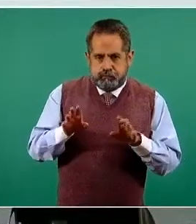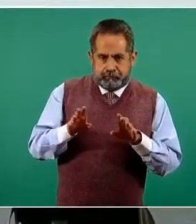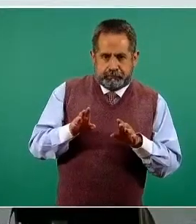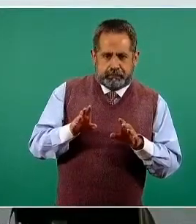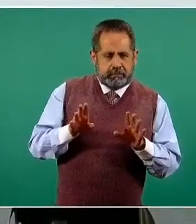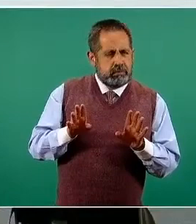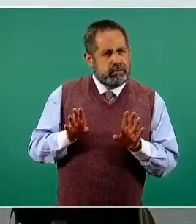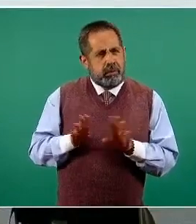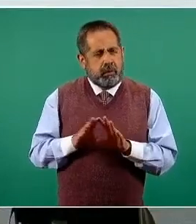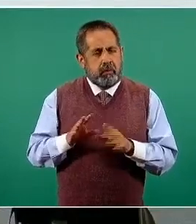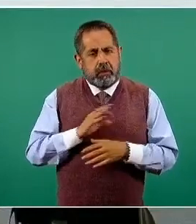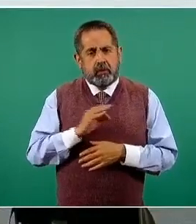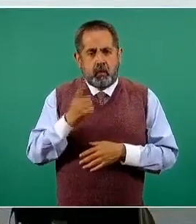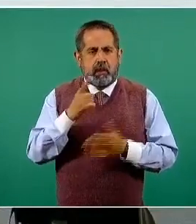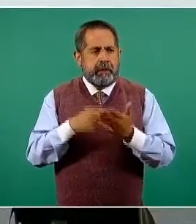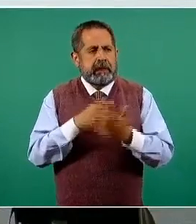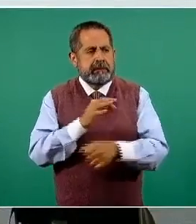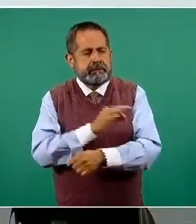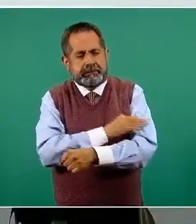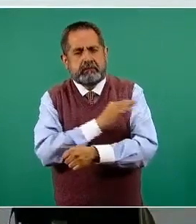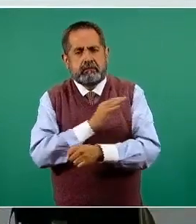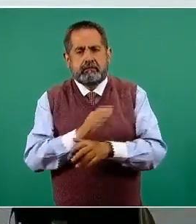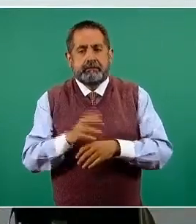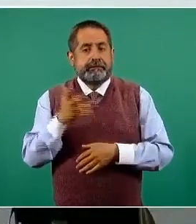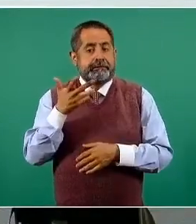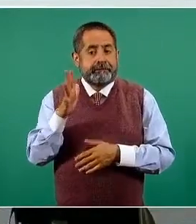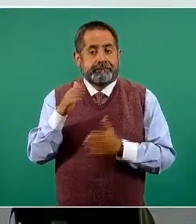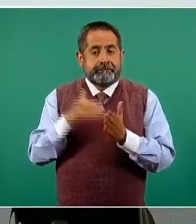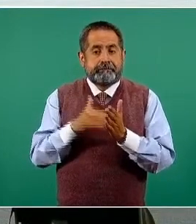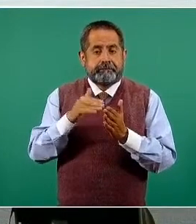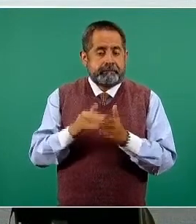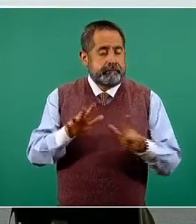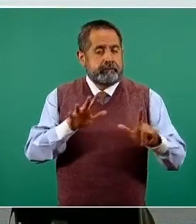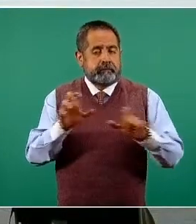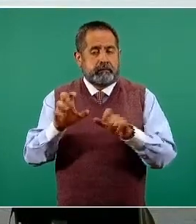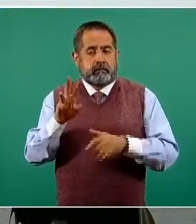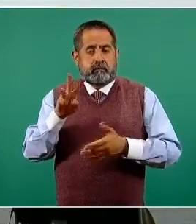una dosis de vacuna a